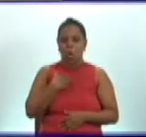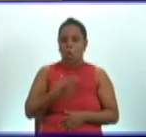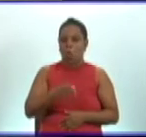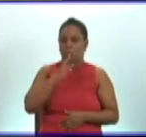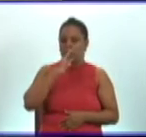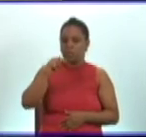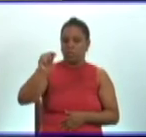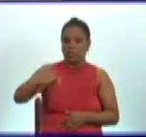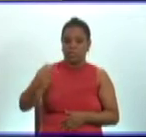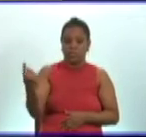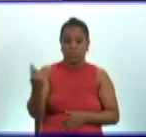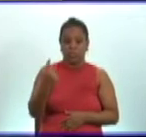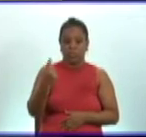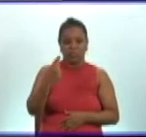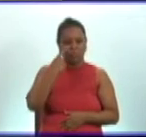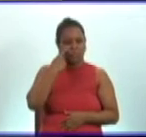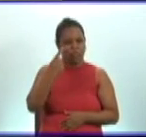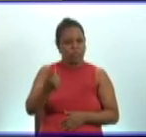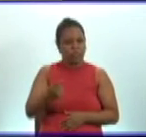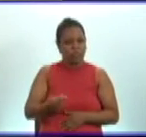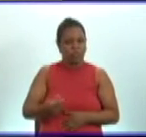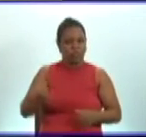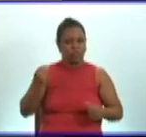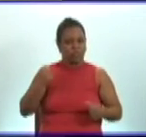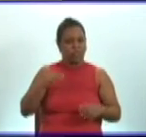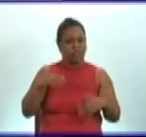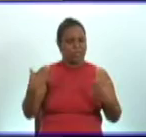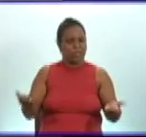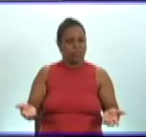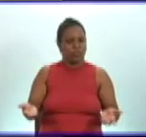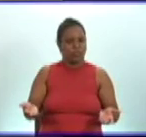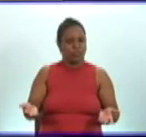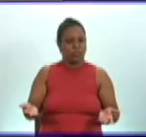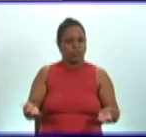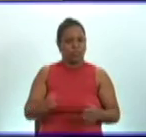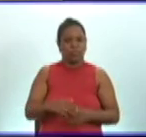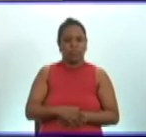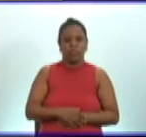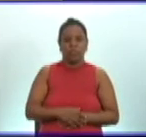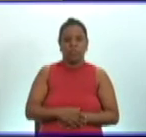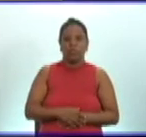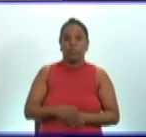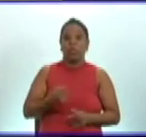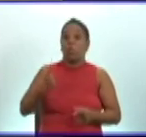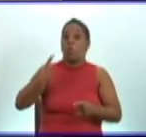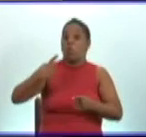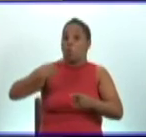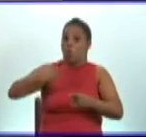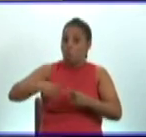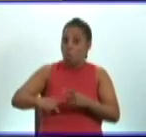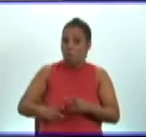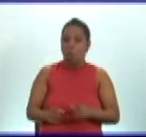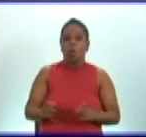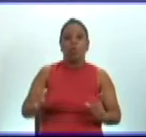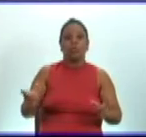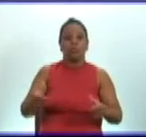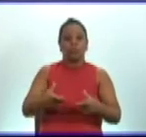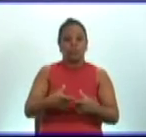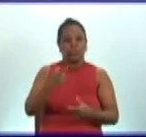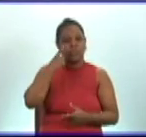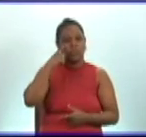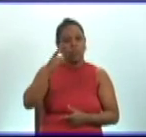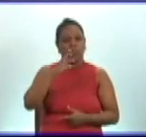juicio. Ustedes vieron la postura de los voluntarios, pero ¿qué sucedió? Claro, se convocó a un segundo consejo y veamos cuál fue la consecuencia.